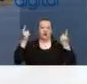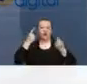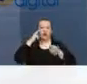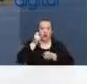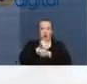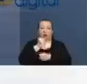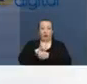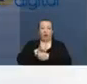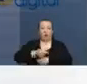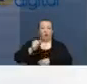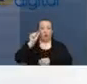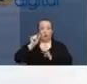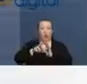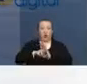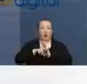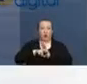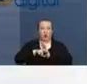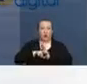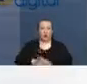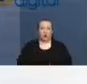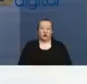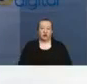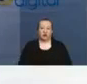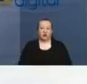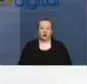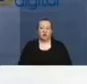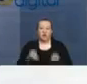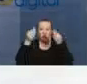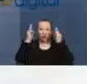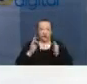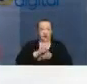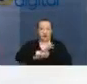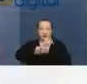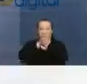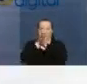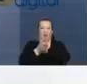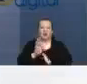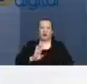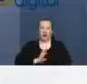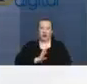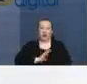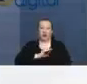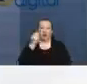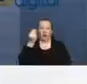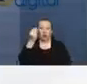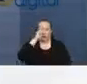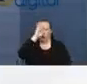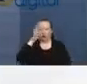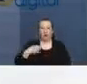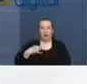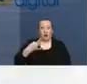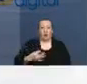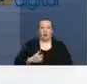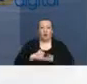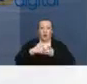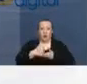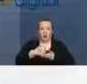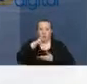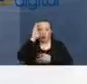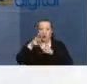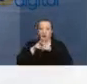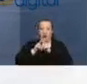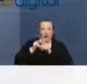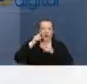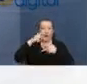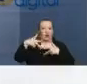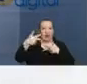pocos recursos financiero ninguno técnicos pues los jóvenes que nos ayudan voluntariamente prestando internet cámaras